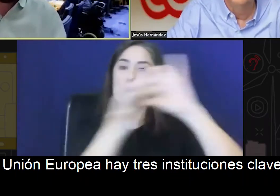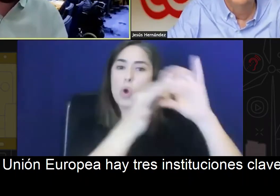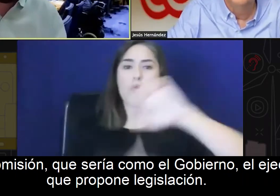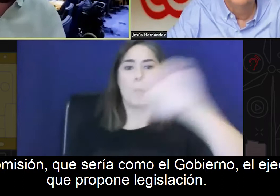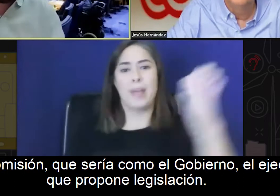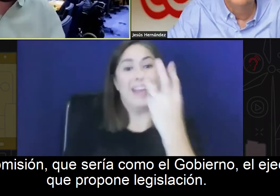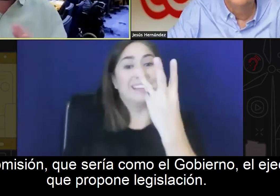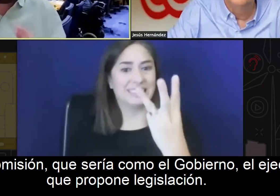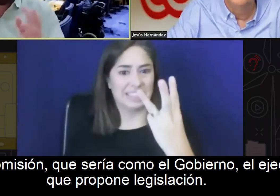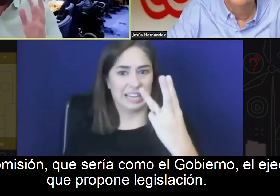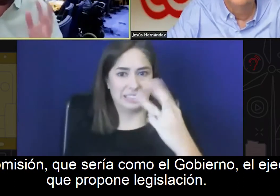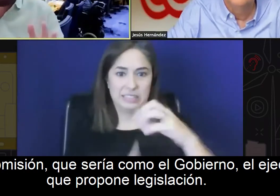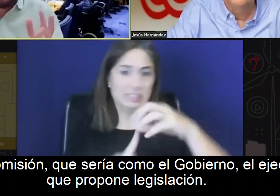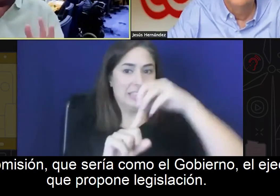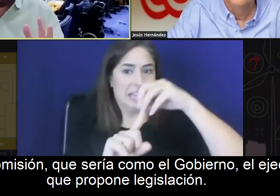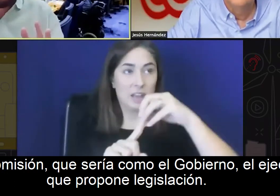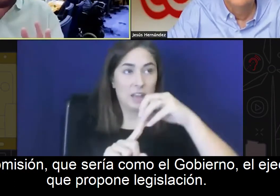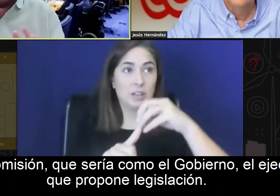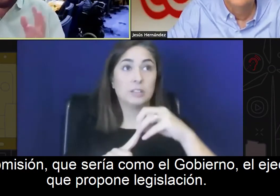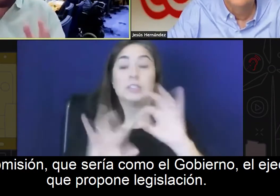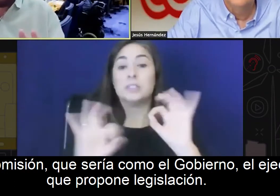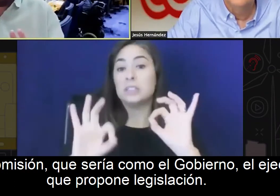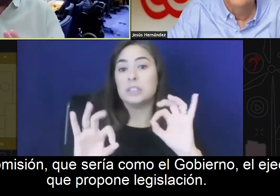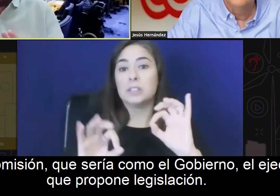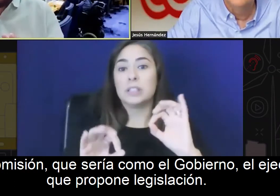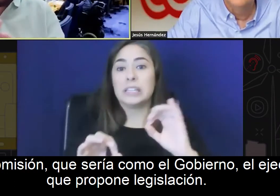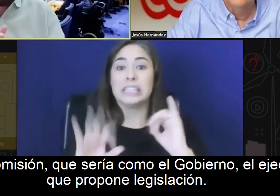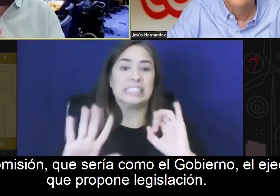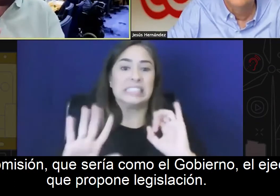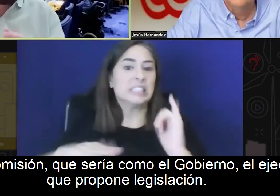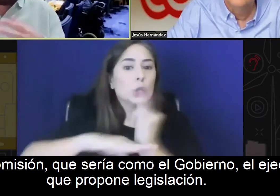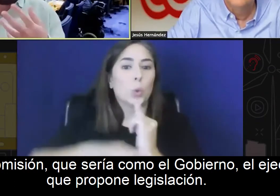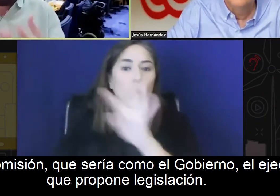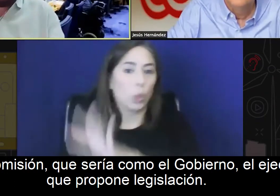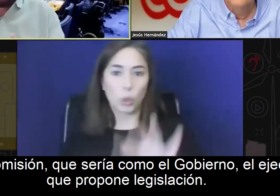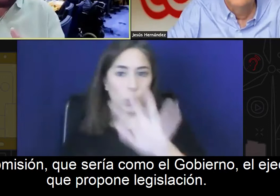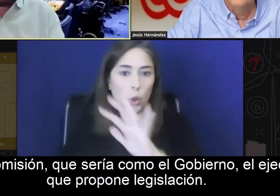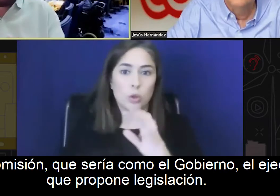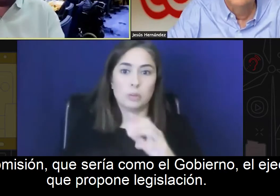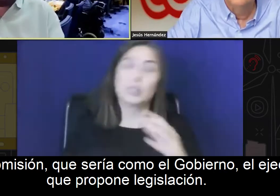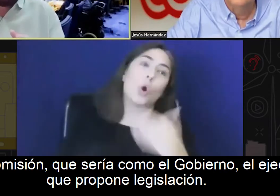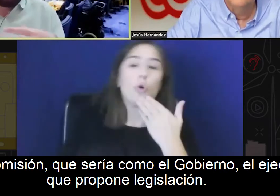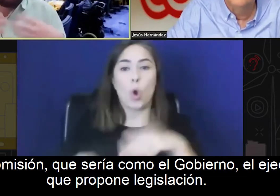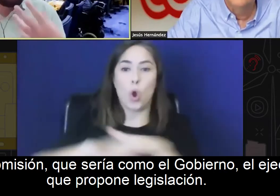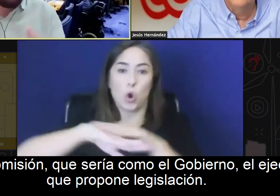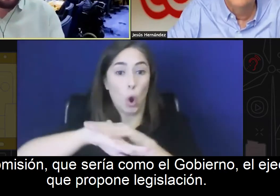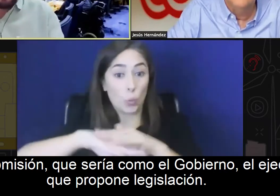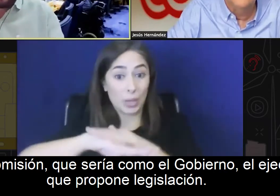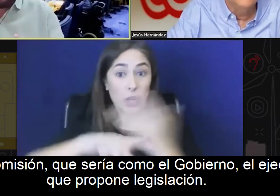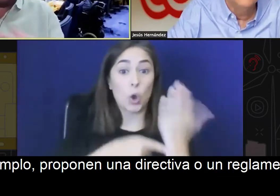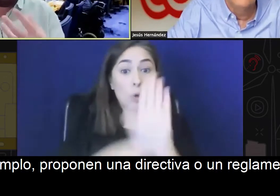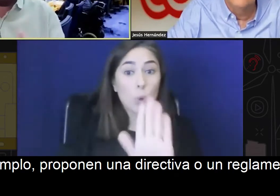la Comisión, que digamos que sería como el gobierno, el Ejecutivo, que son los que proponen legislación, por ejemplo, proponen